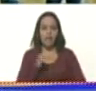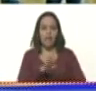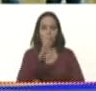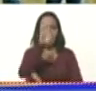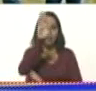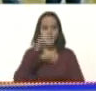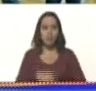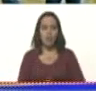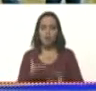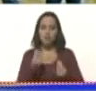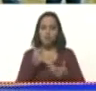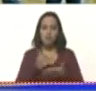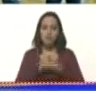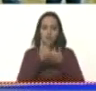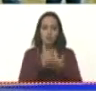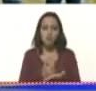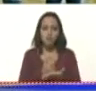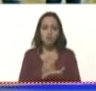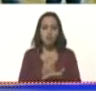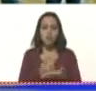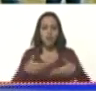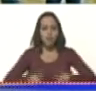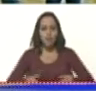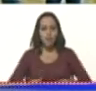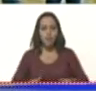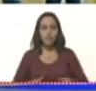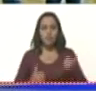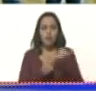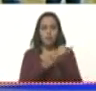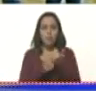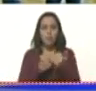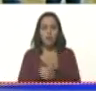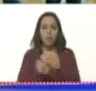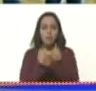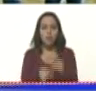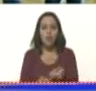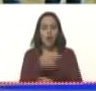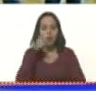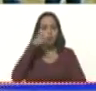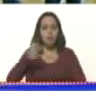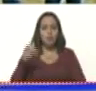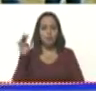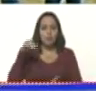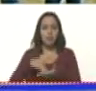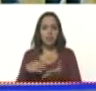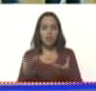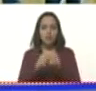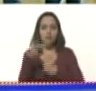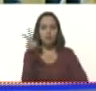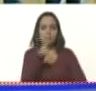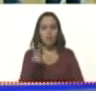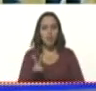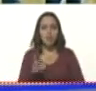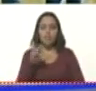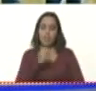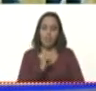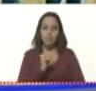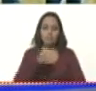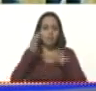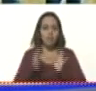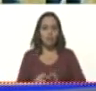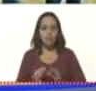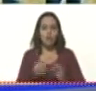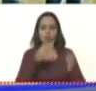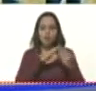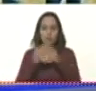tanto esfuerzo, por tanto apoyo, por tanto amor al pueblo mirandino, al pueblo venezolano, y cuente usted con que esta comuna, territorio repano, va a